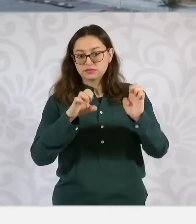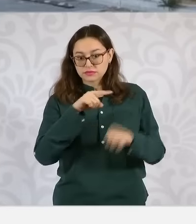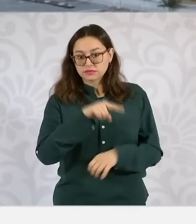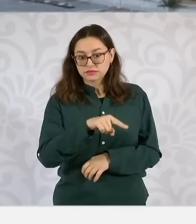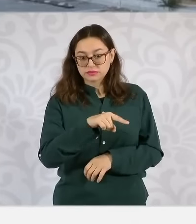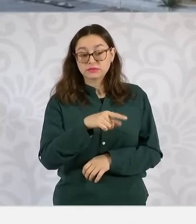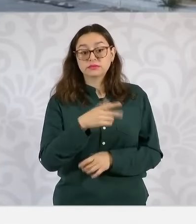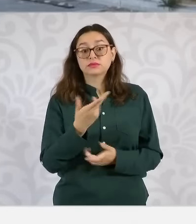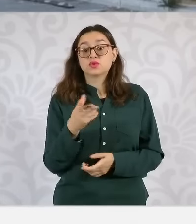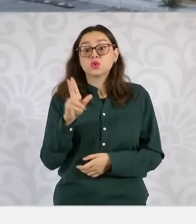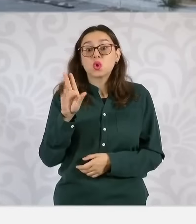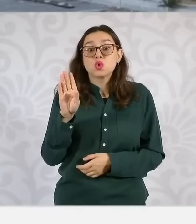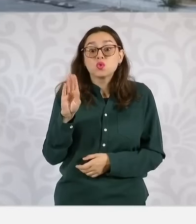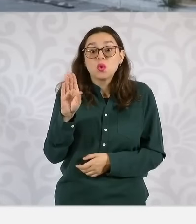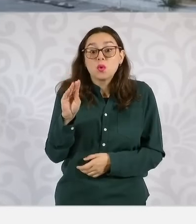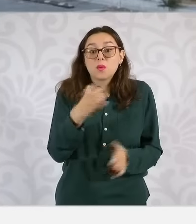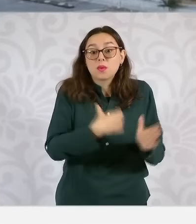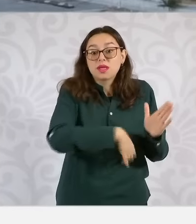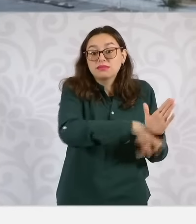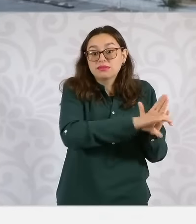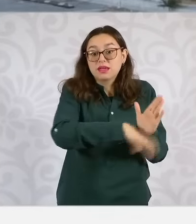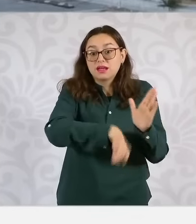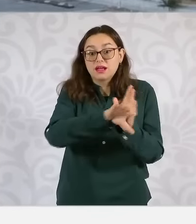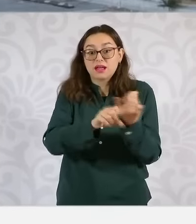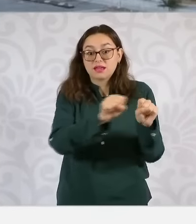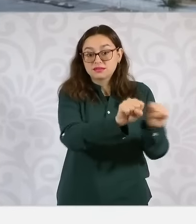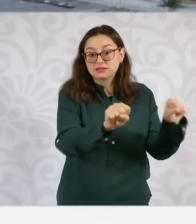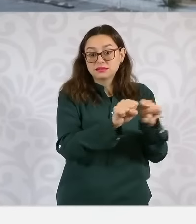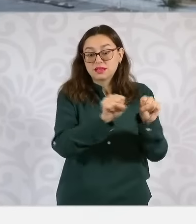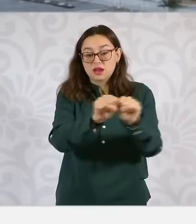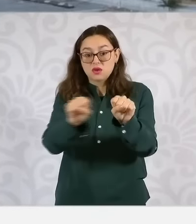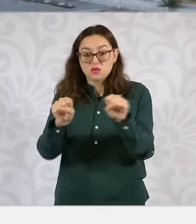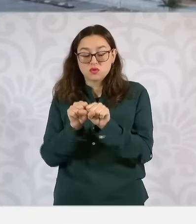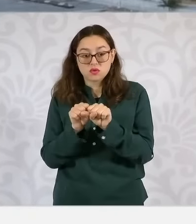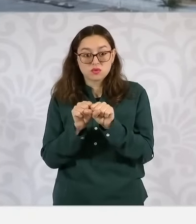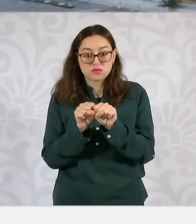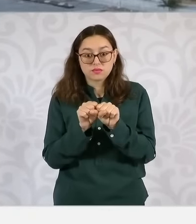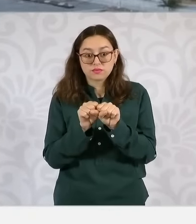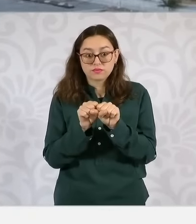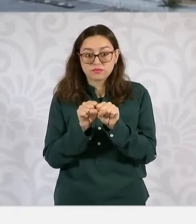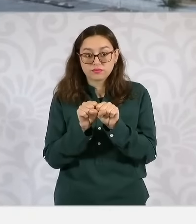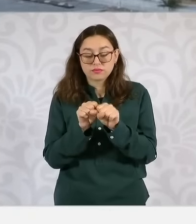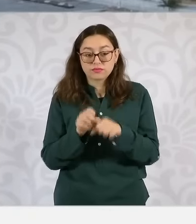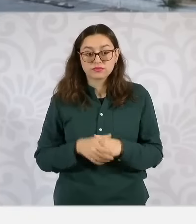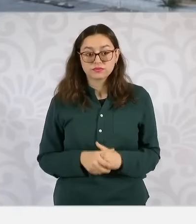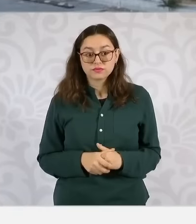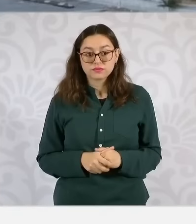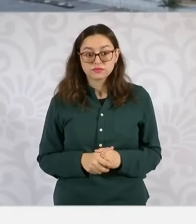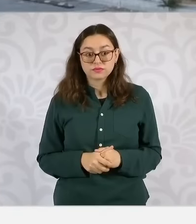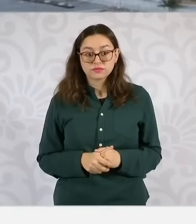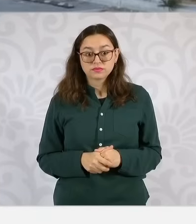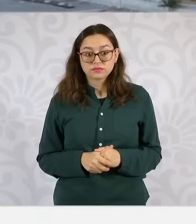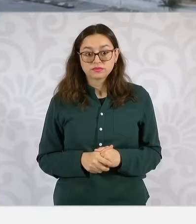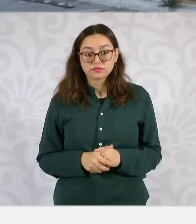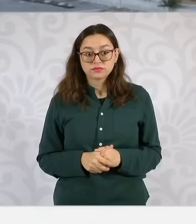Tiene 90 aulas, por ejemplo, esta para Tijuana. Y por lo que actualmente está abandonada.